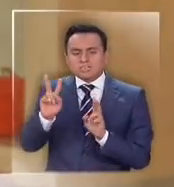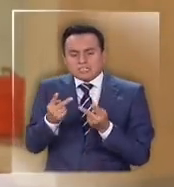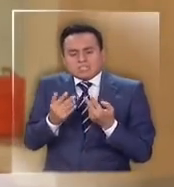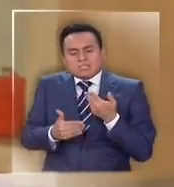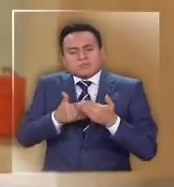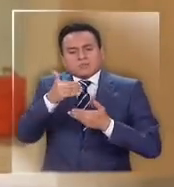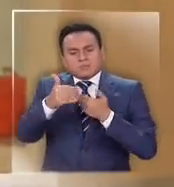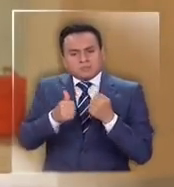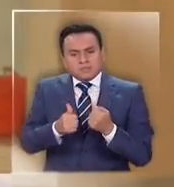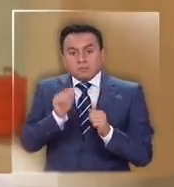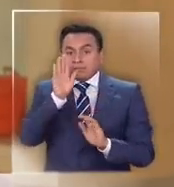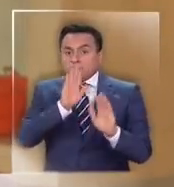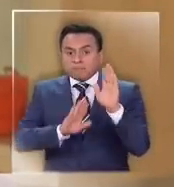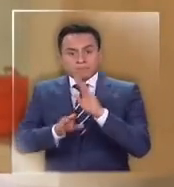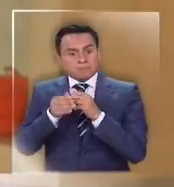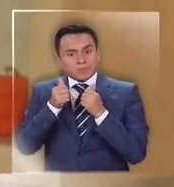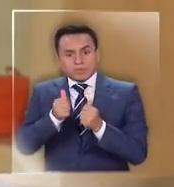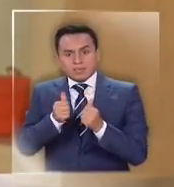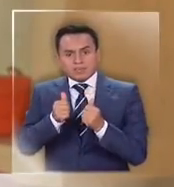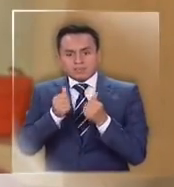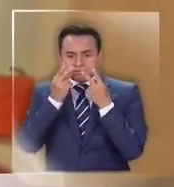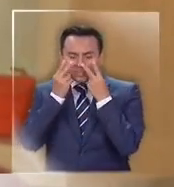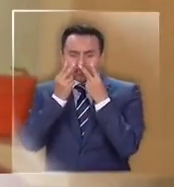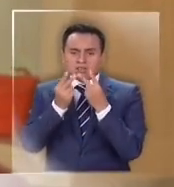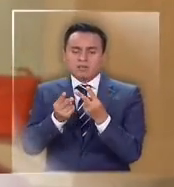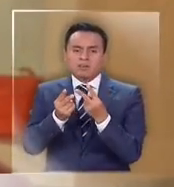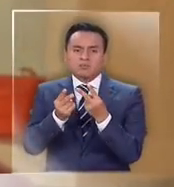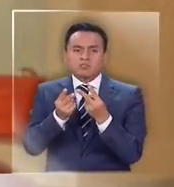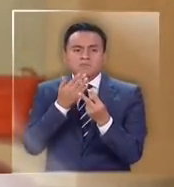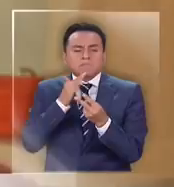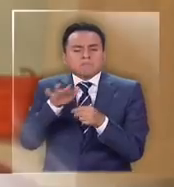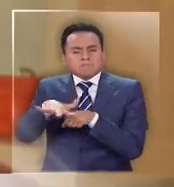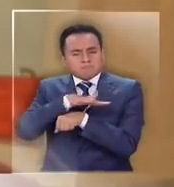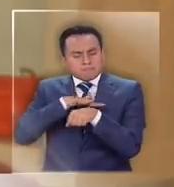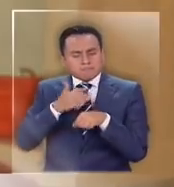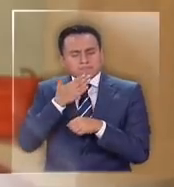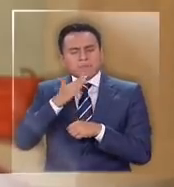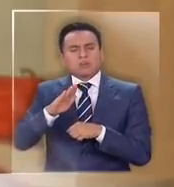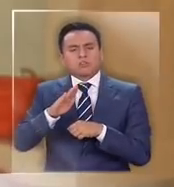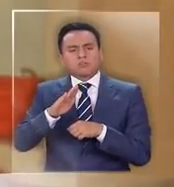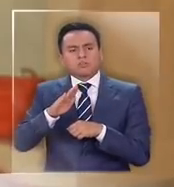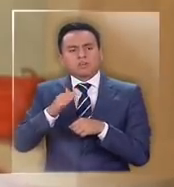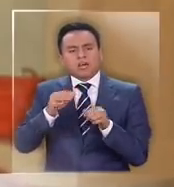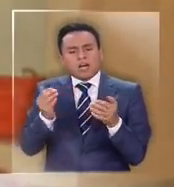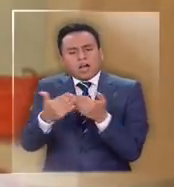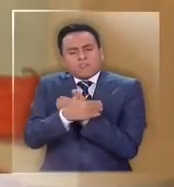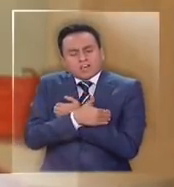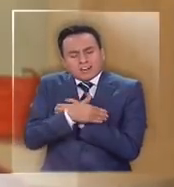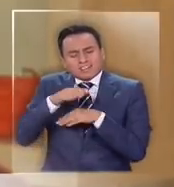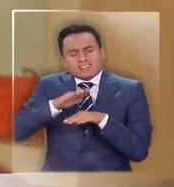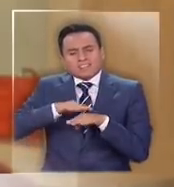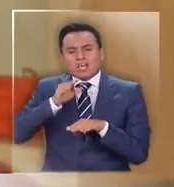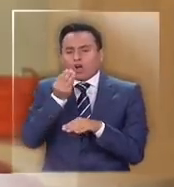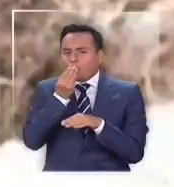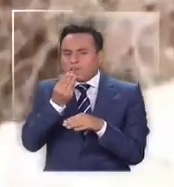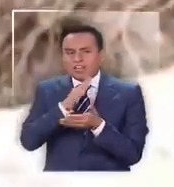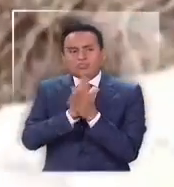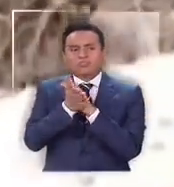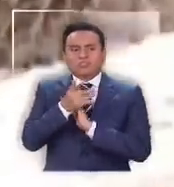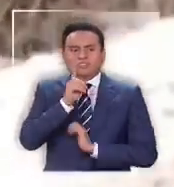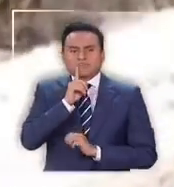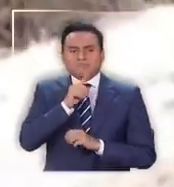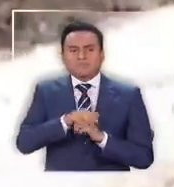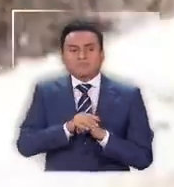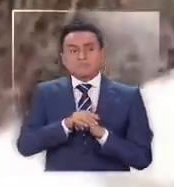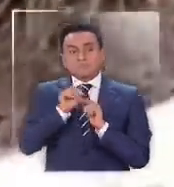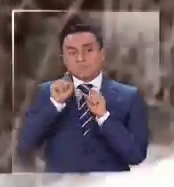recuperándose acá, está bien cuidada, nosotros vemos que está en mejores condiciones, que está abrigada, está calentita, tiene comida, tiene todo.